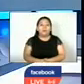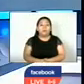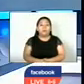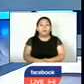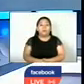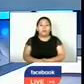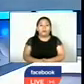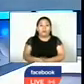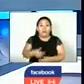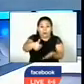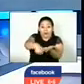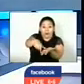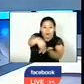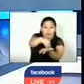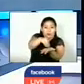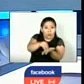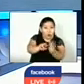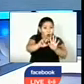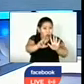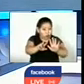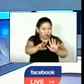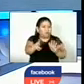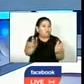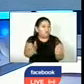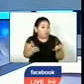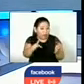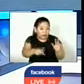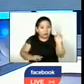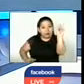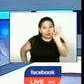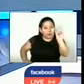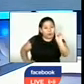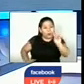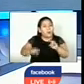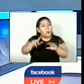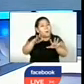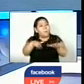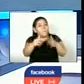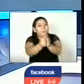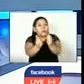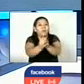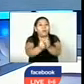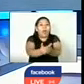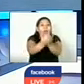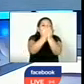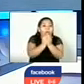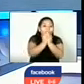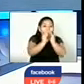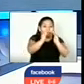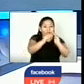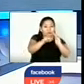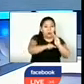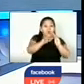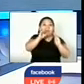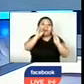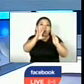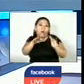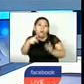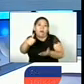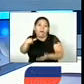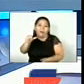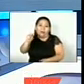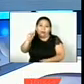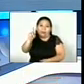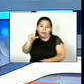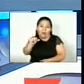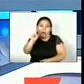Viene ocho municipios del Gran San Salvador se encuentran con una suspensión del servicio de agua ANDA dijo que iba a ser por 24 horas